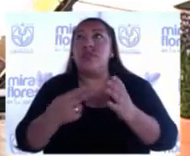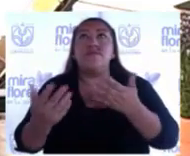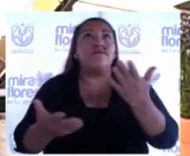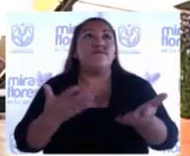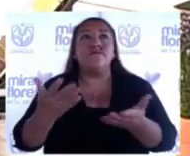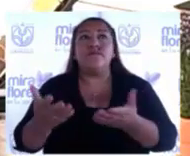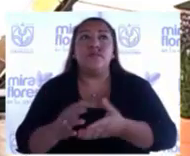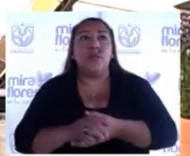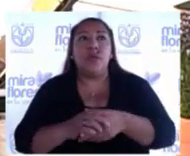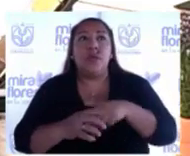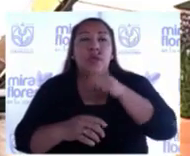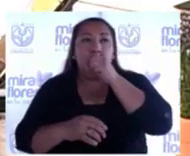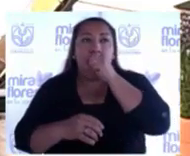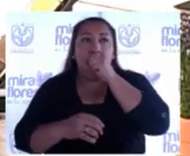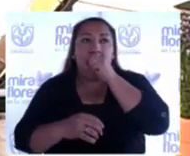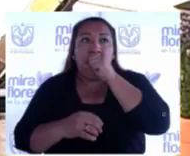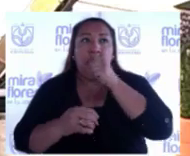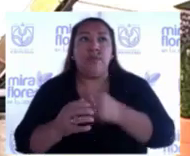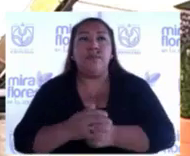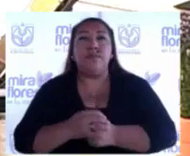relativamente